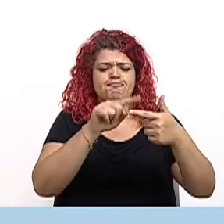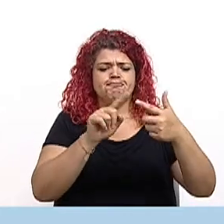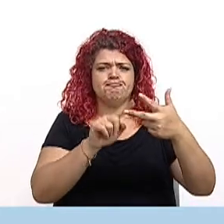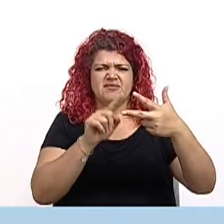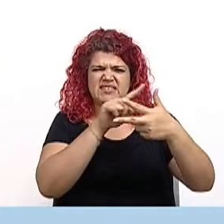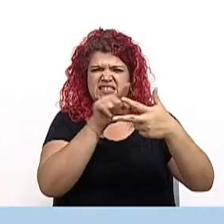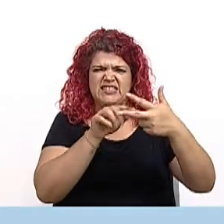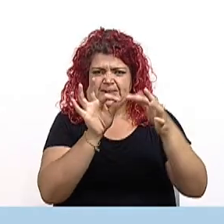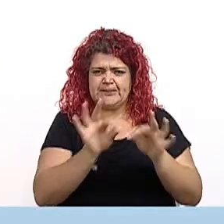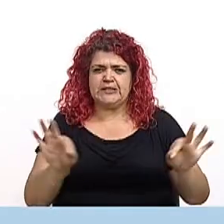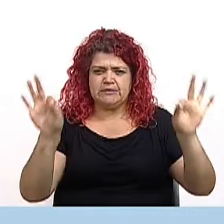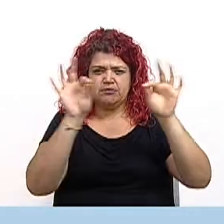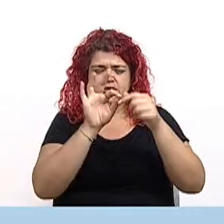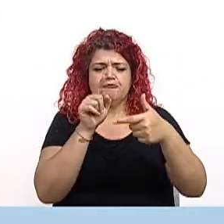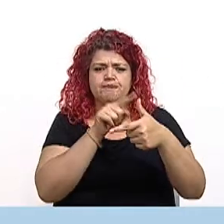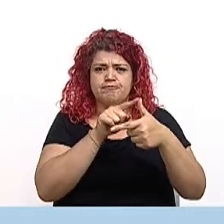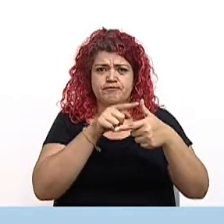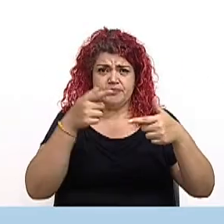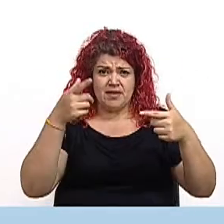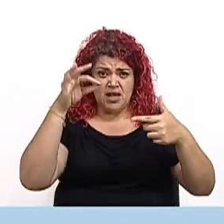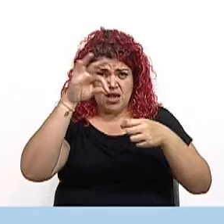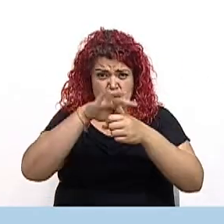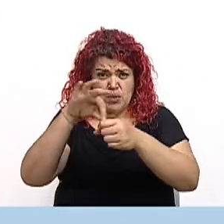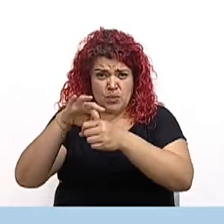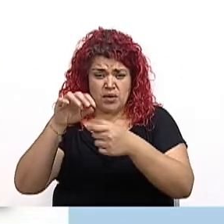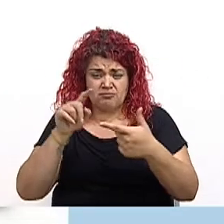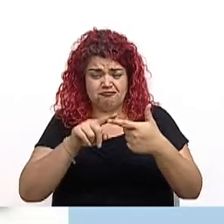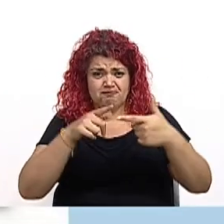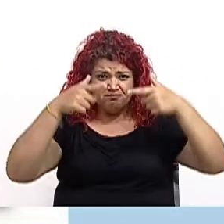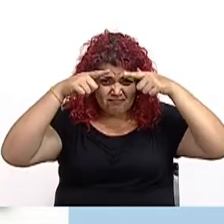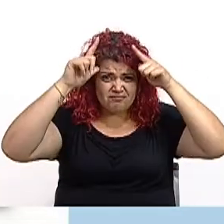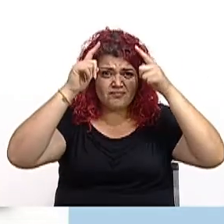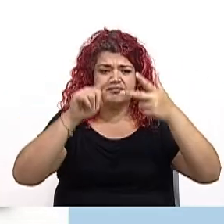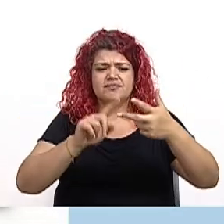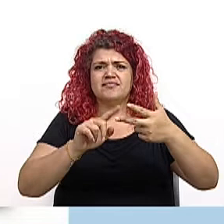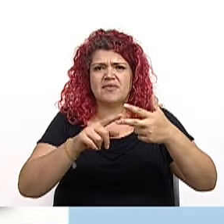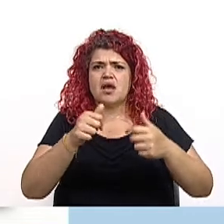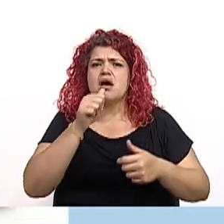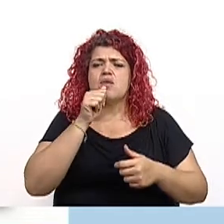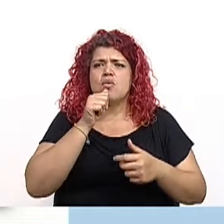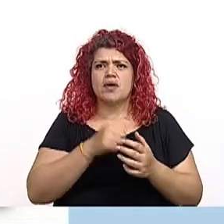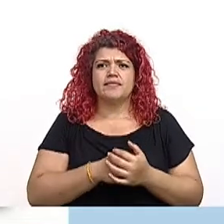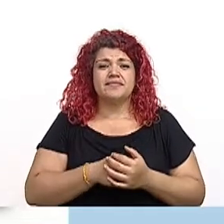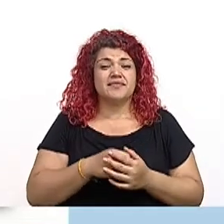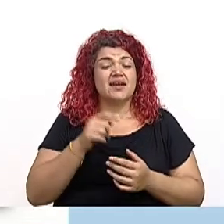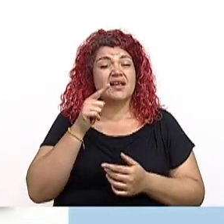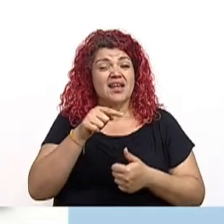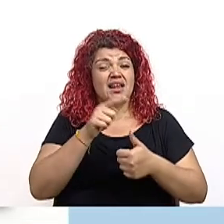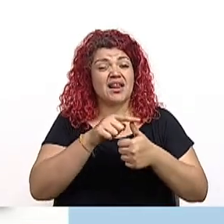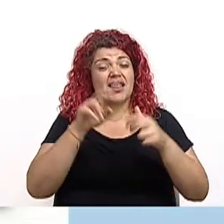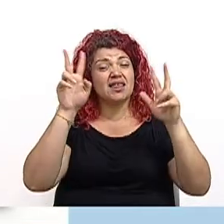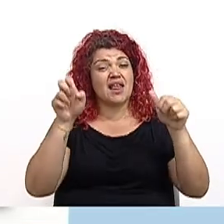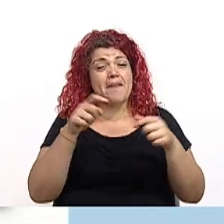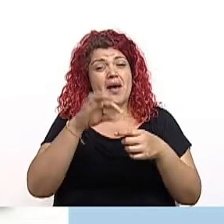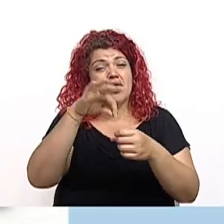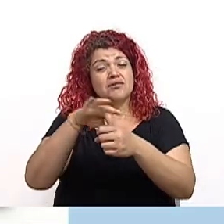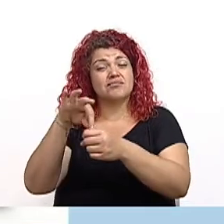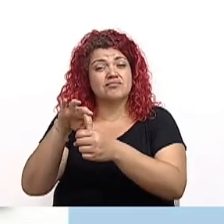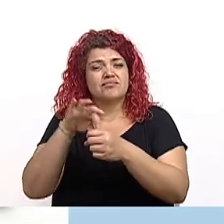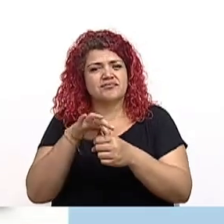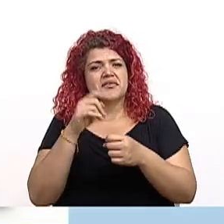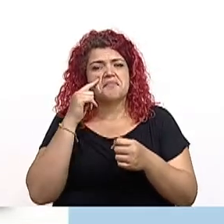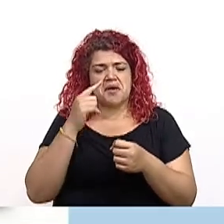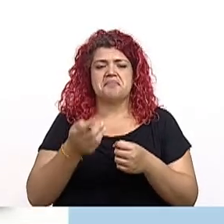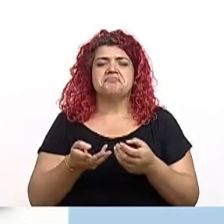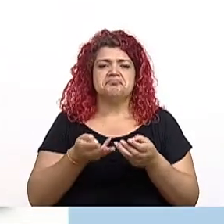Estos primeros: agricultura, ganadería y el agua. Sobre el tema de la agricultura, quiero compartir con ustedes un